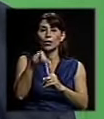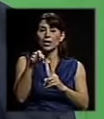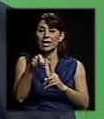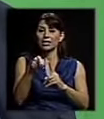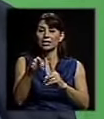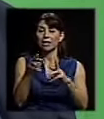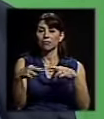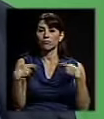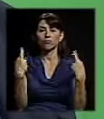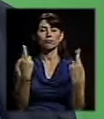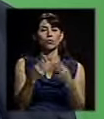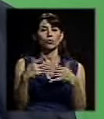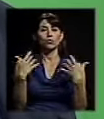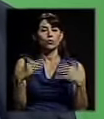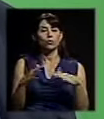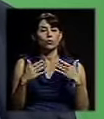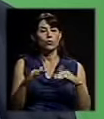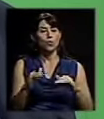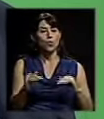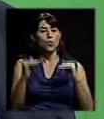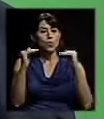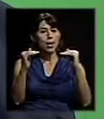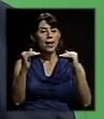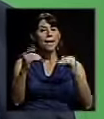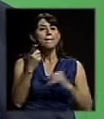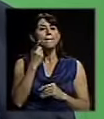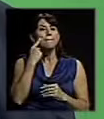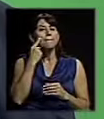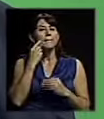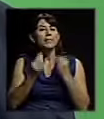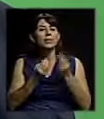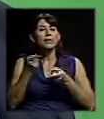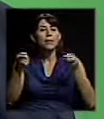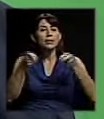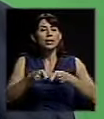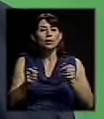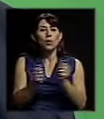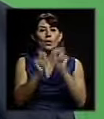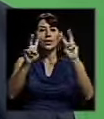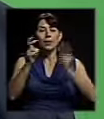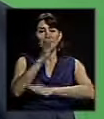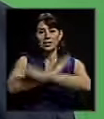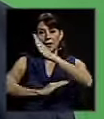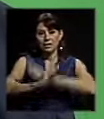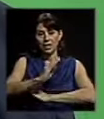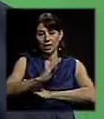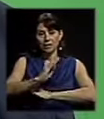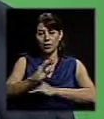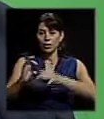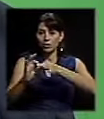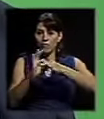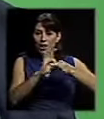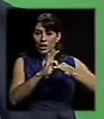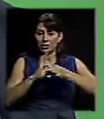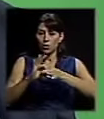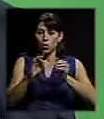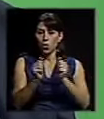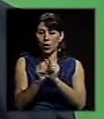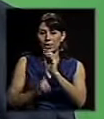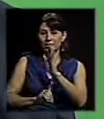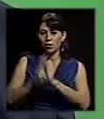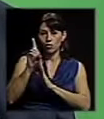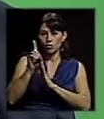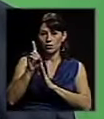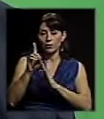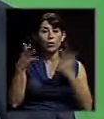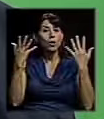Cumbre es ver qué va a pasar con el tema de discapacidad su relación con el desarrollo Una vez que